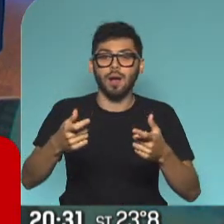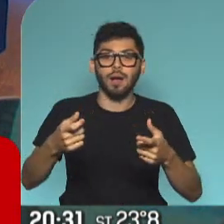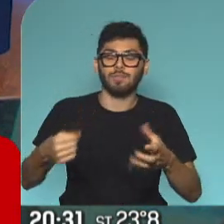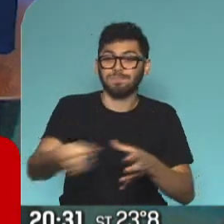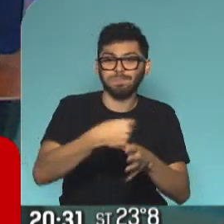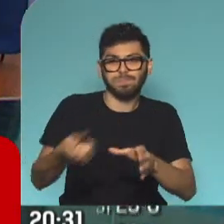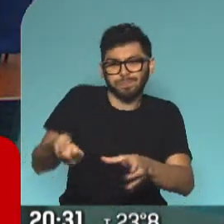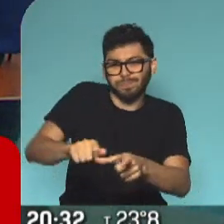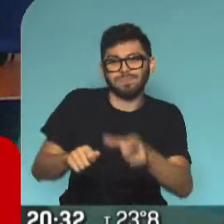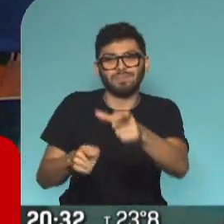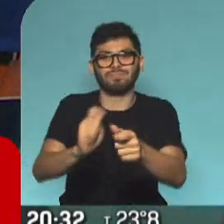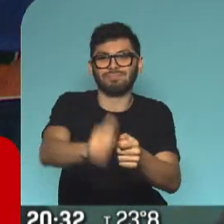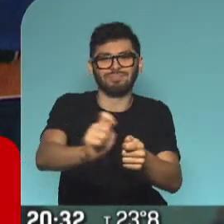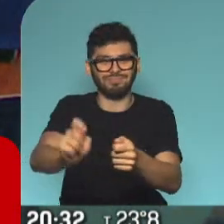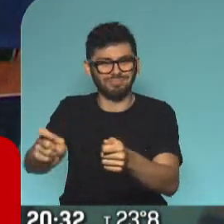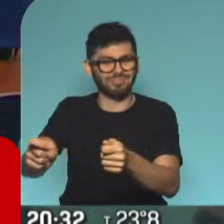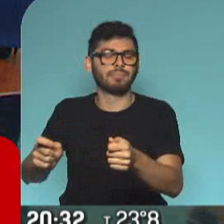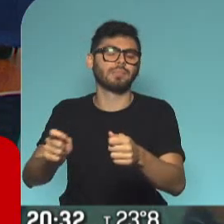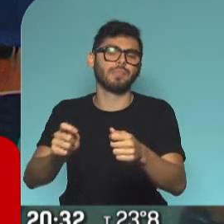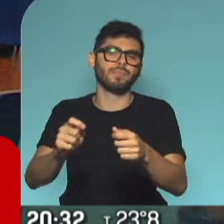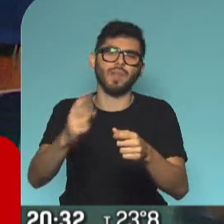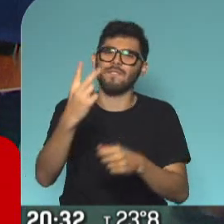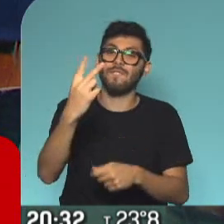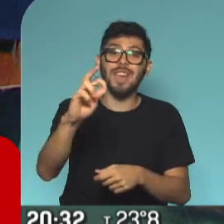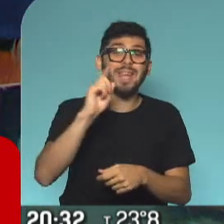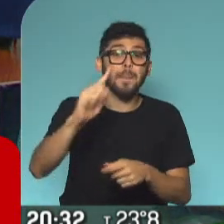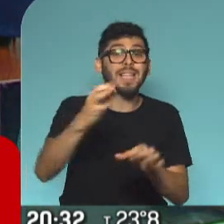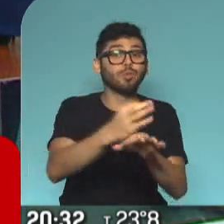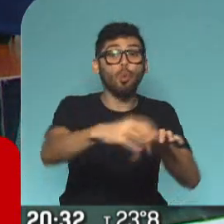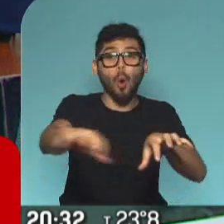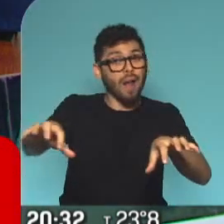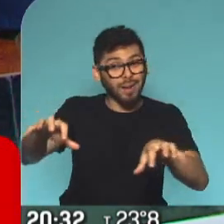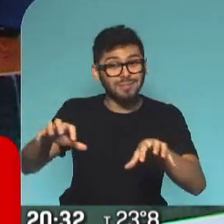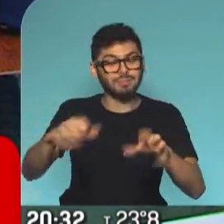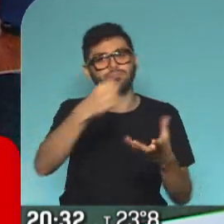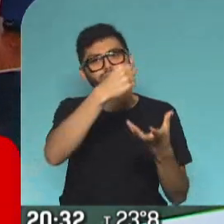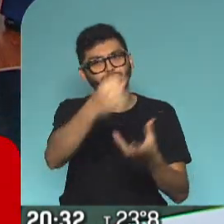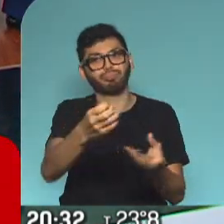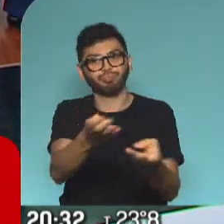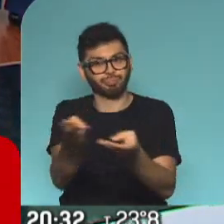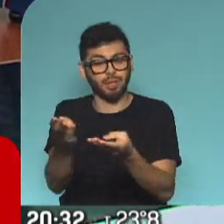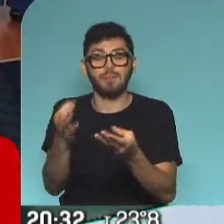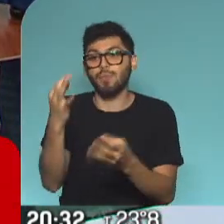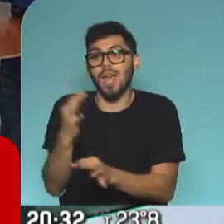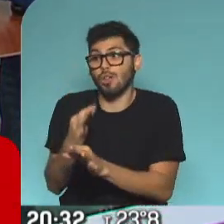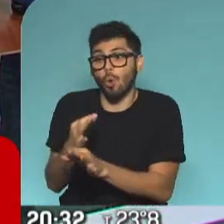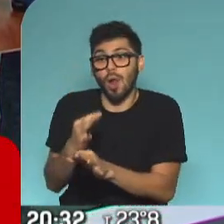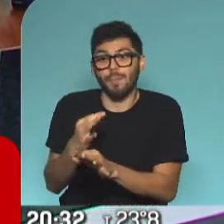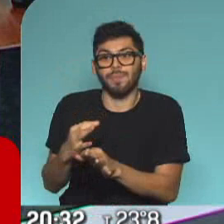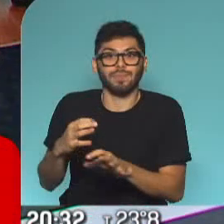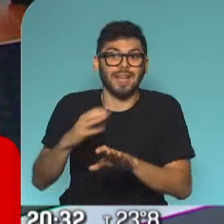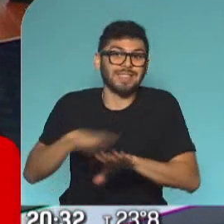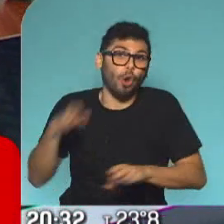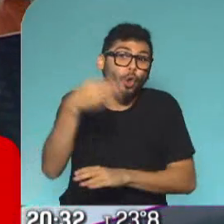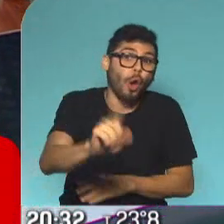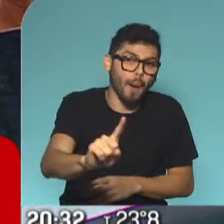los comedores, repartidos más que nada en más de 20.000 escuelas también. Si bien, bueno, los chicos no iban a la escuela, desde la escuela